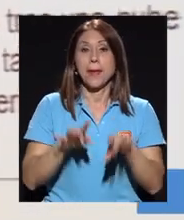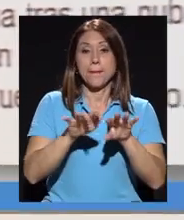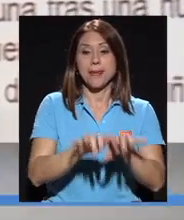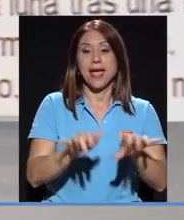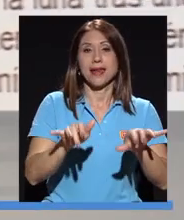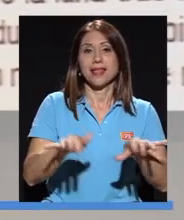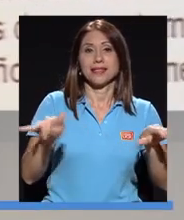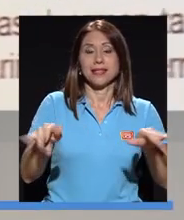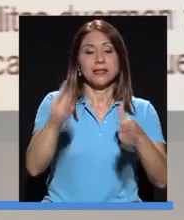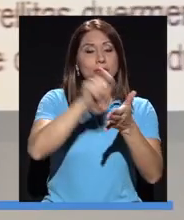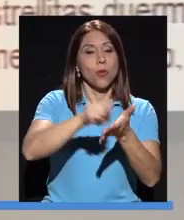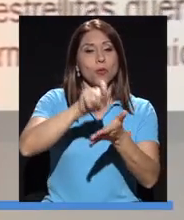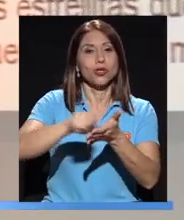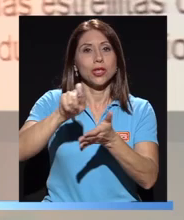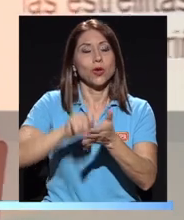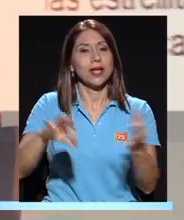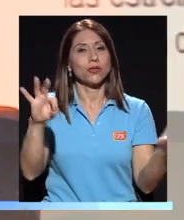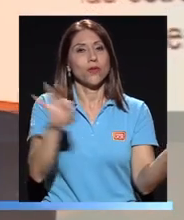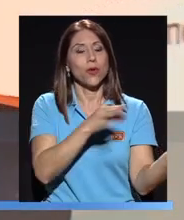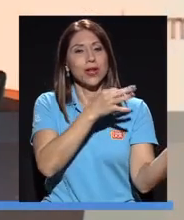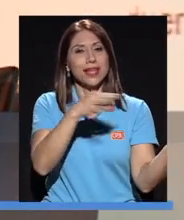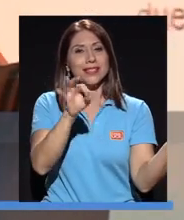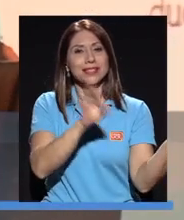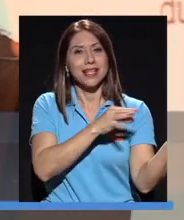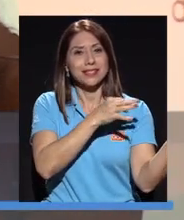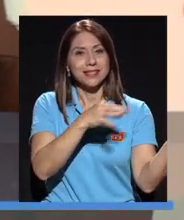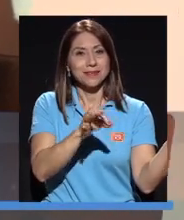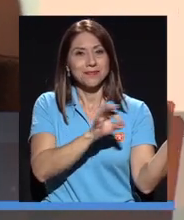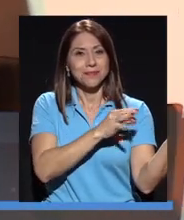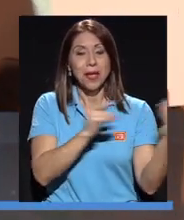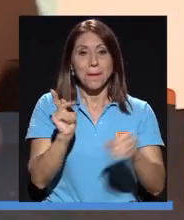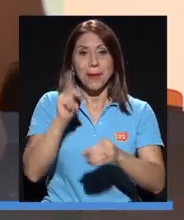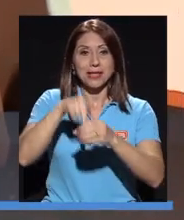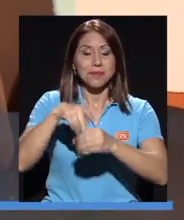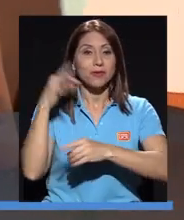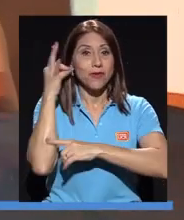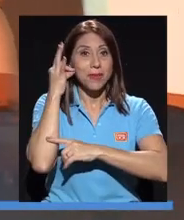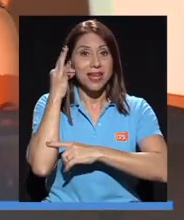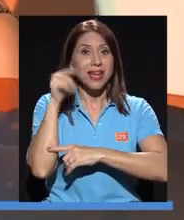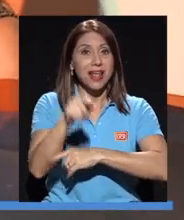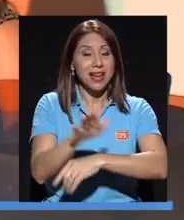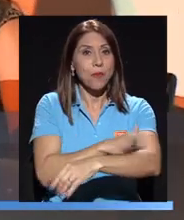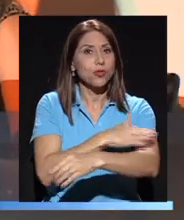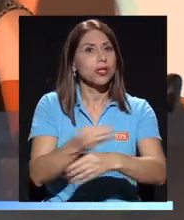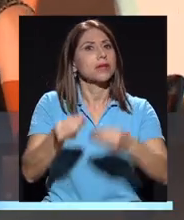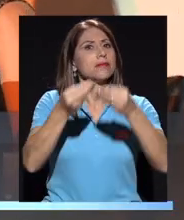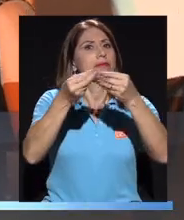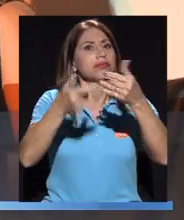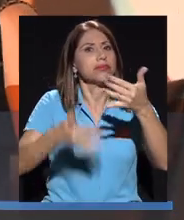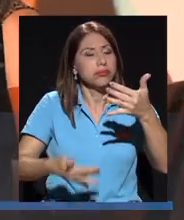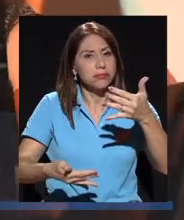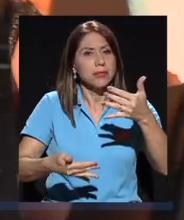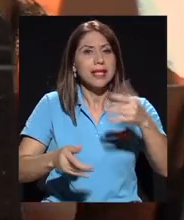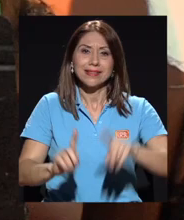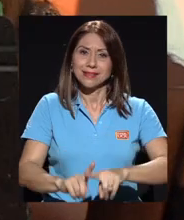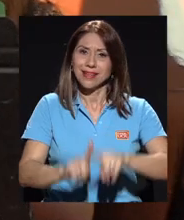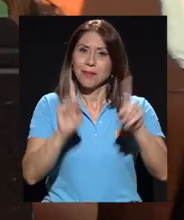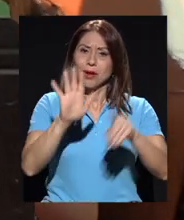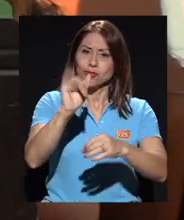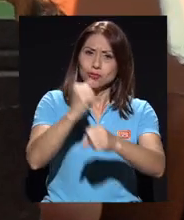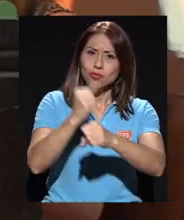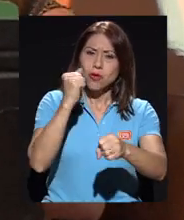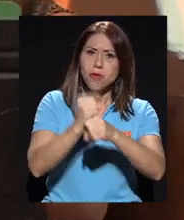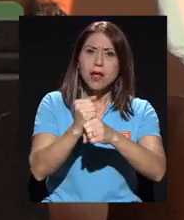Pianistas, compositoras o violinistas, la participación femenina en la música ha sido vasta. Sin embargo, sus obras